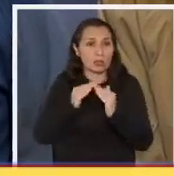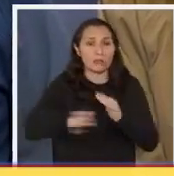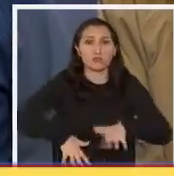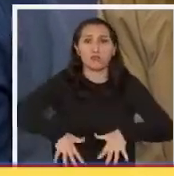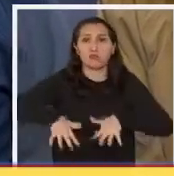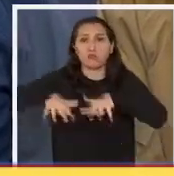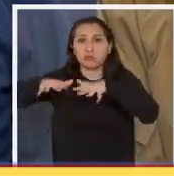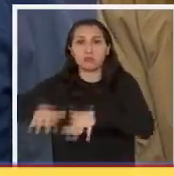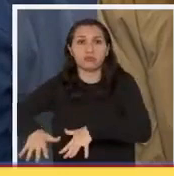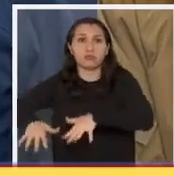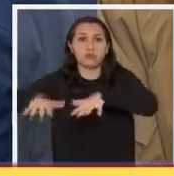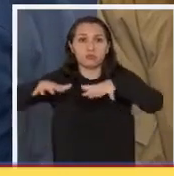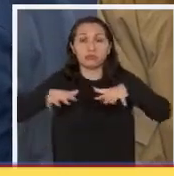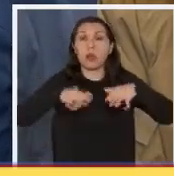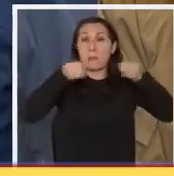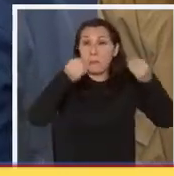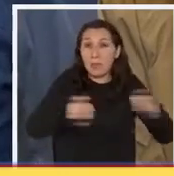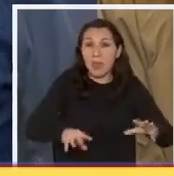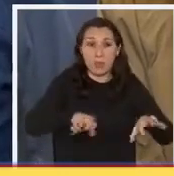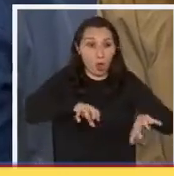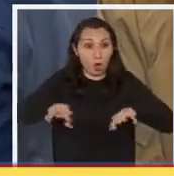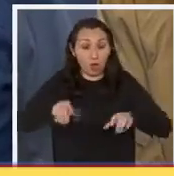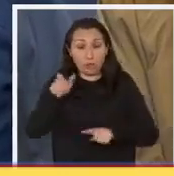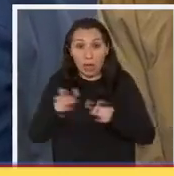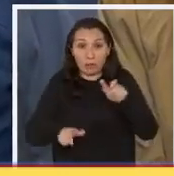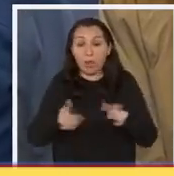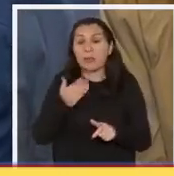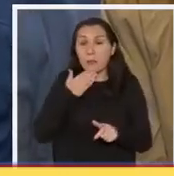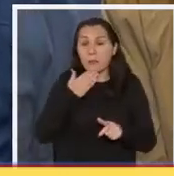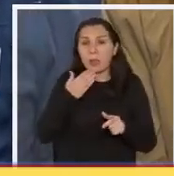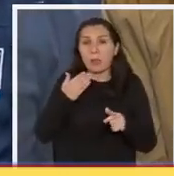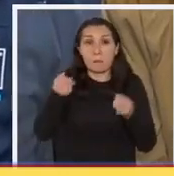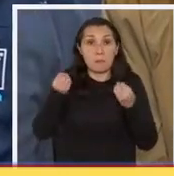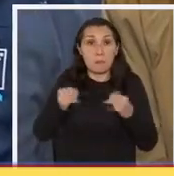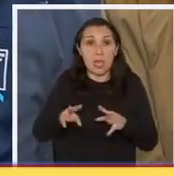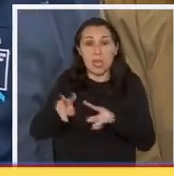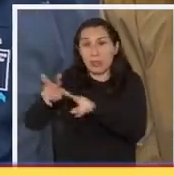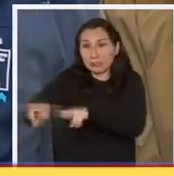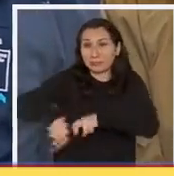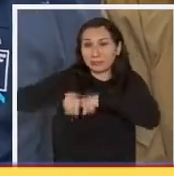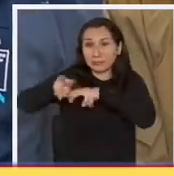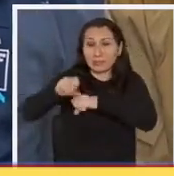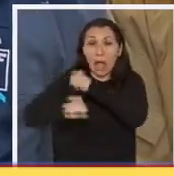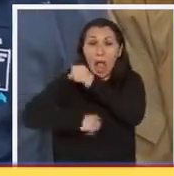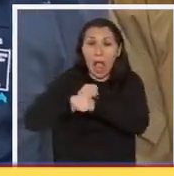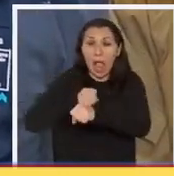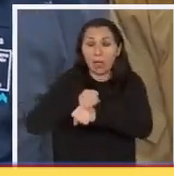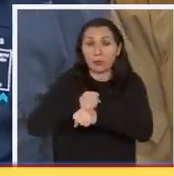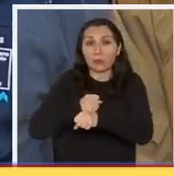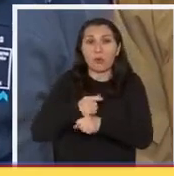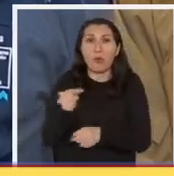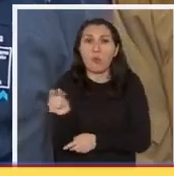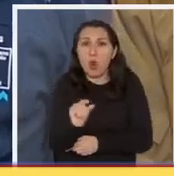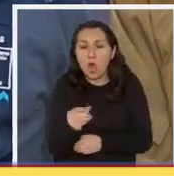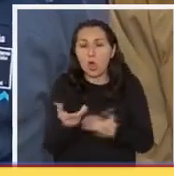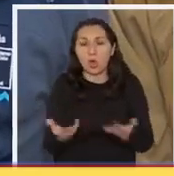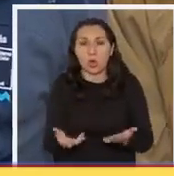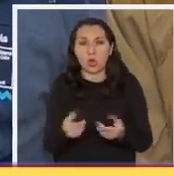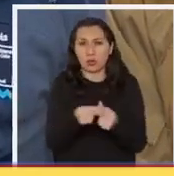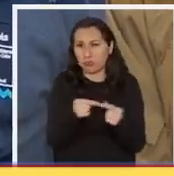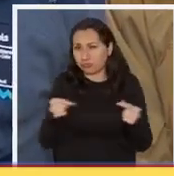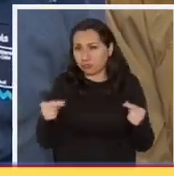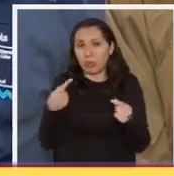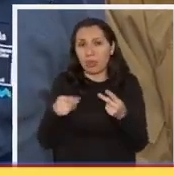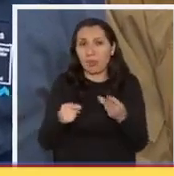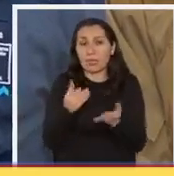muchas casas, pero aparte de perder todos los bienes, las personas perdieron sus cosechas del año. Hablo de los porotos, las legumbres